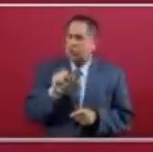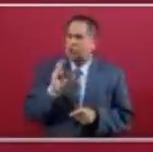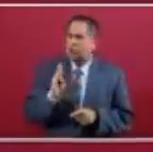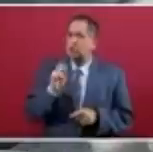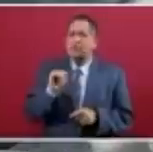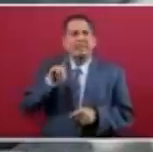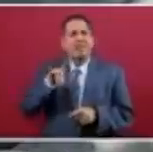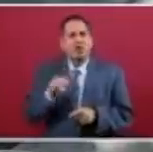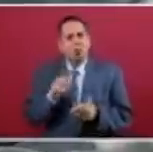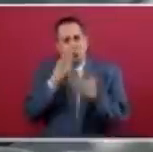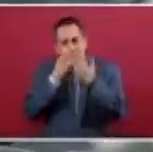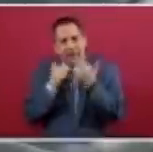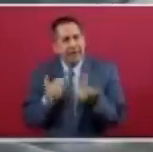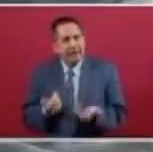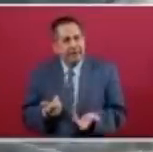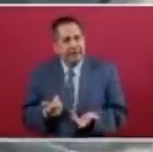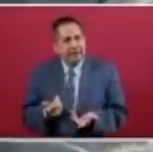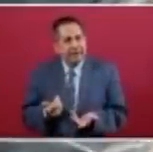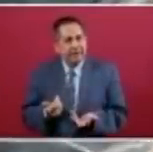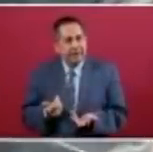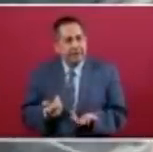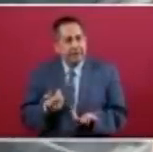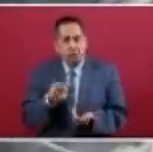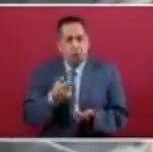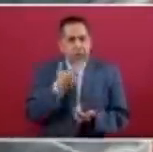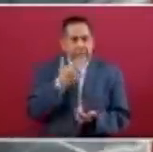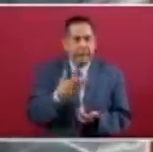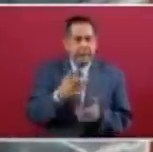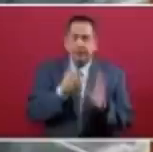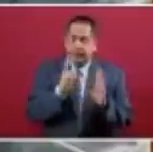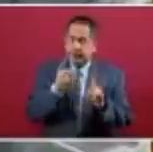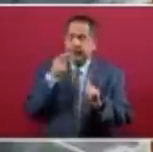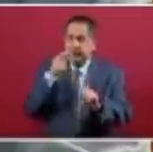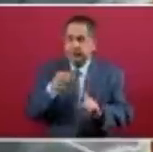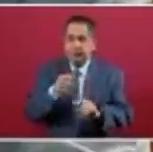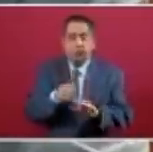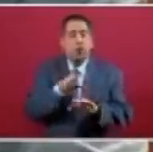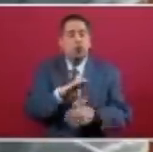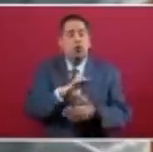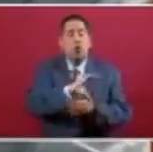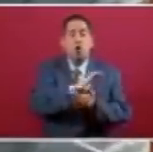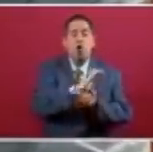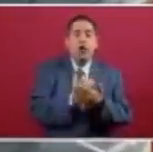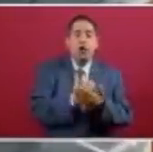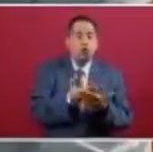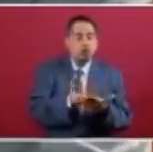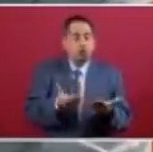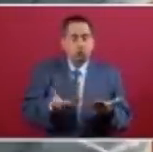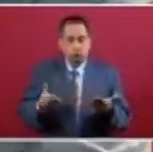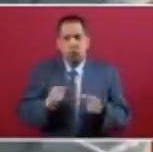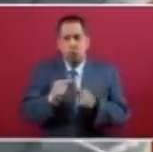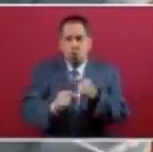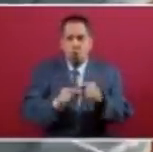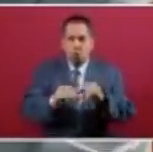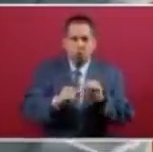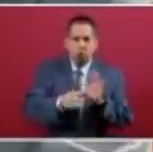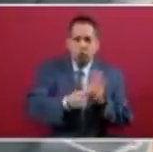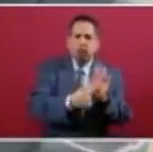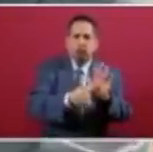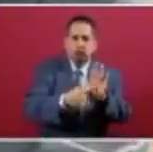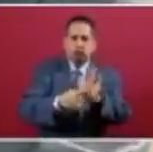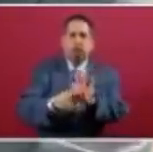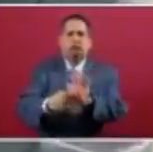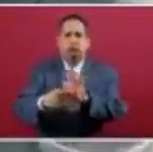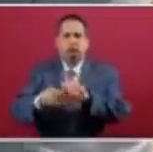competencia sana. Entonces, ese es el propósito. Sobre los contratos, poco a poco se van a ir dando